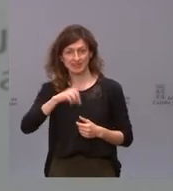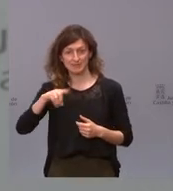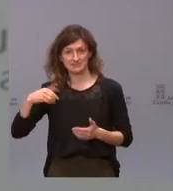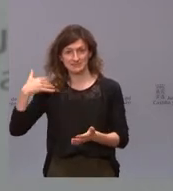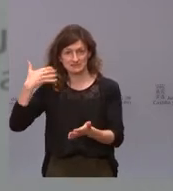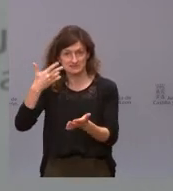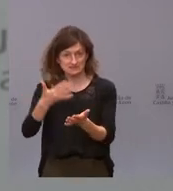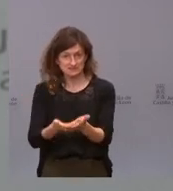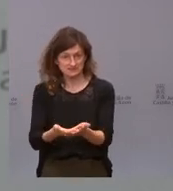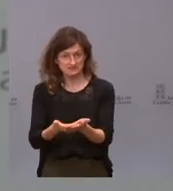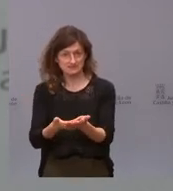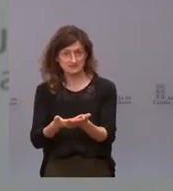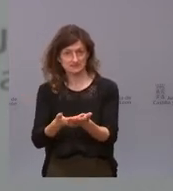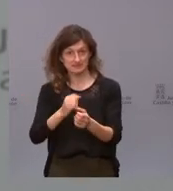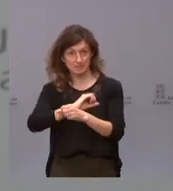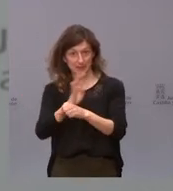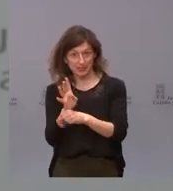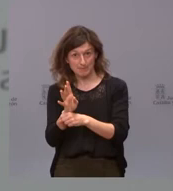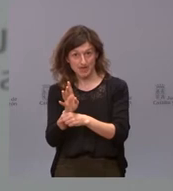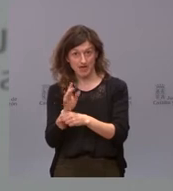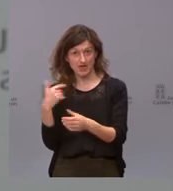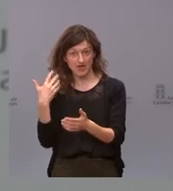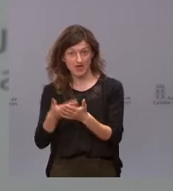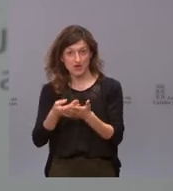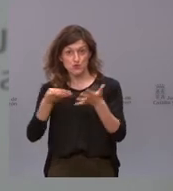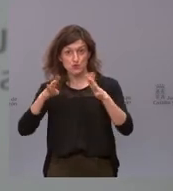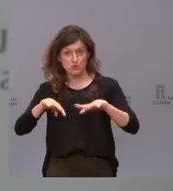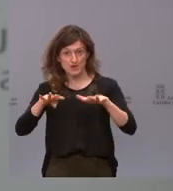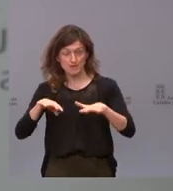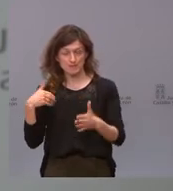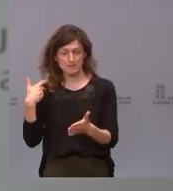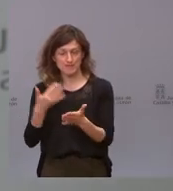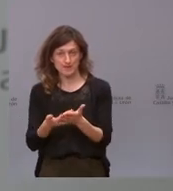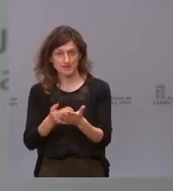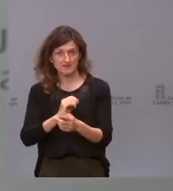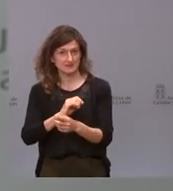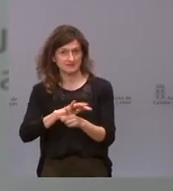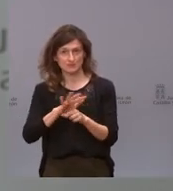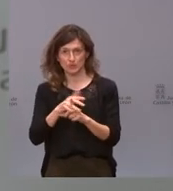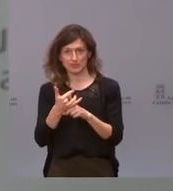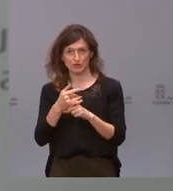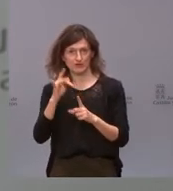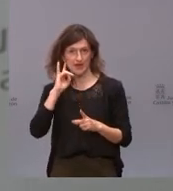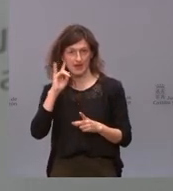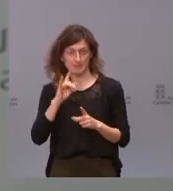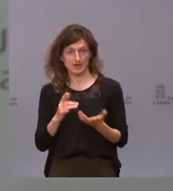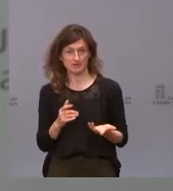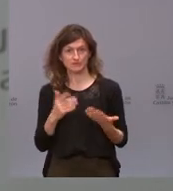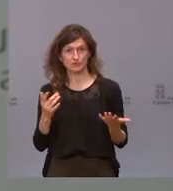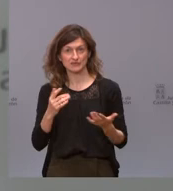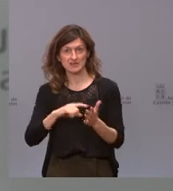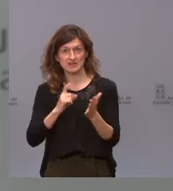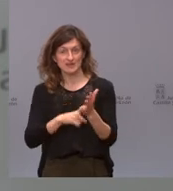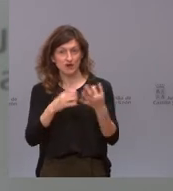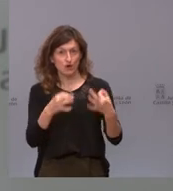llevamos de pandemia 9 hemos estado en situación de estado de alarma por tanto la legislación ordinaria